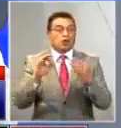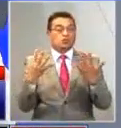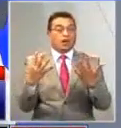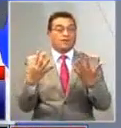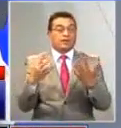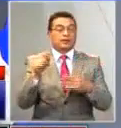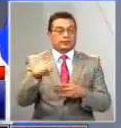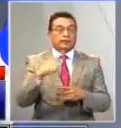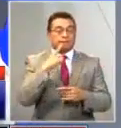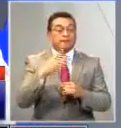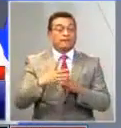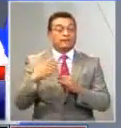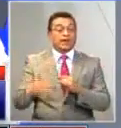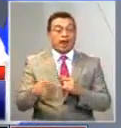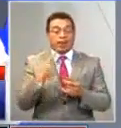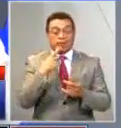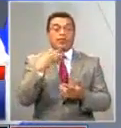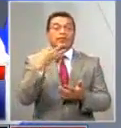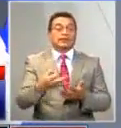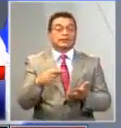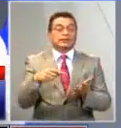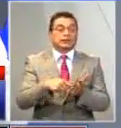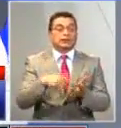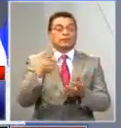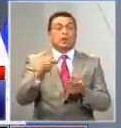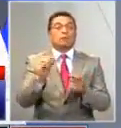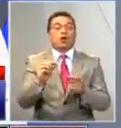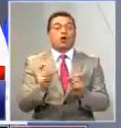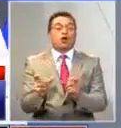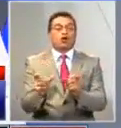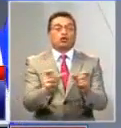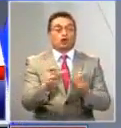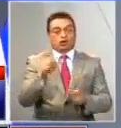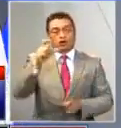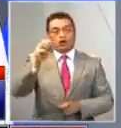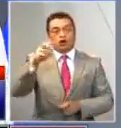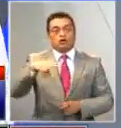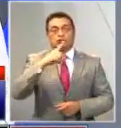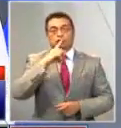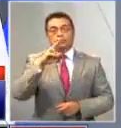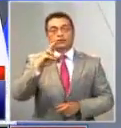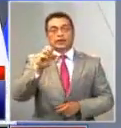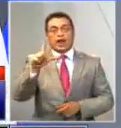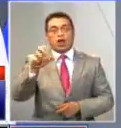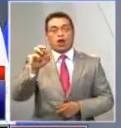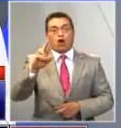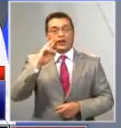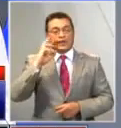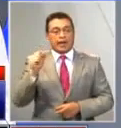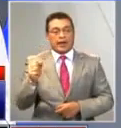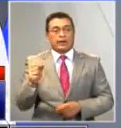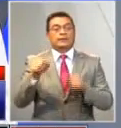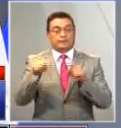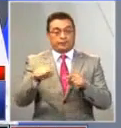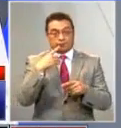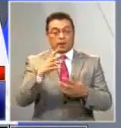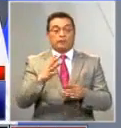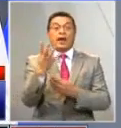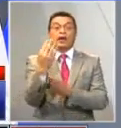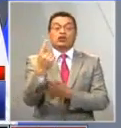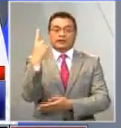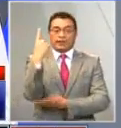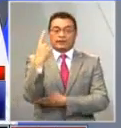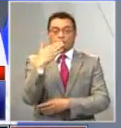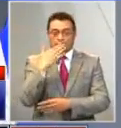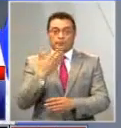que finalmente establecía pocos controles por parte de Contraloría. Ese dictamen ha sido modificado. Nosotros presentamos el día 14 de